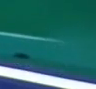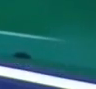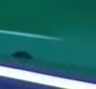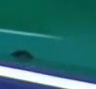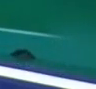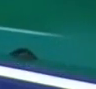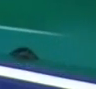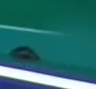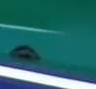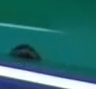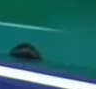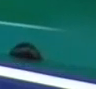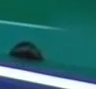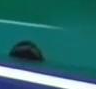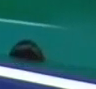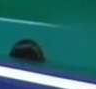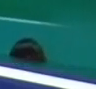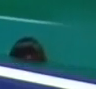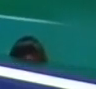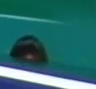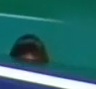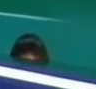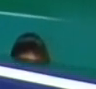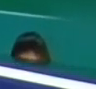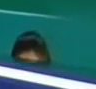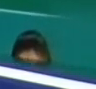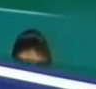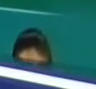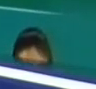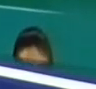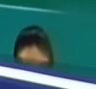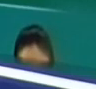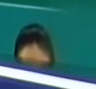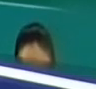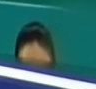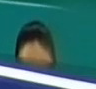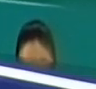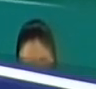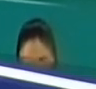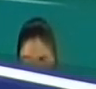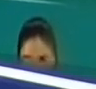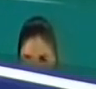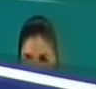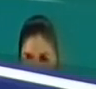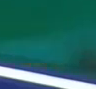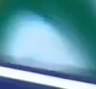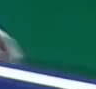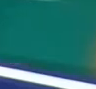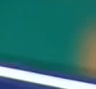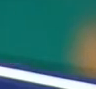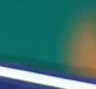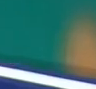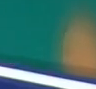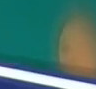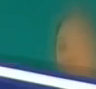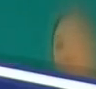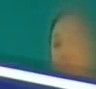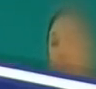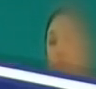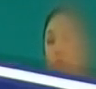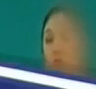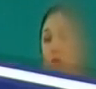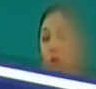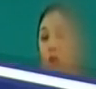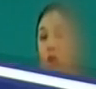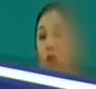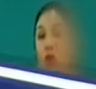hoy, esta noche, de acuerdo con el gobierno. En ningún estado hay más de 70% de ocupación